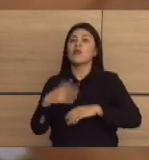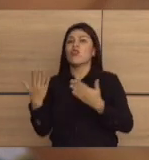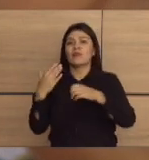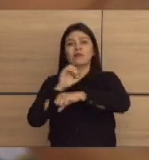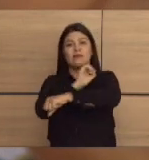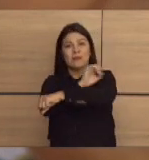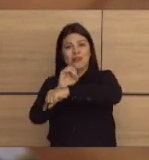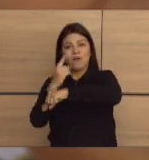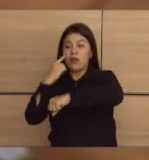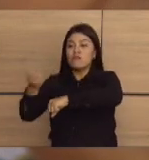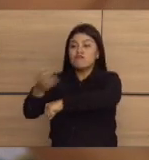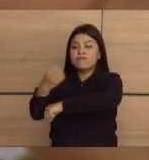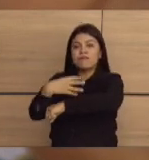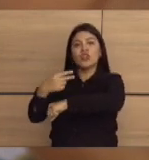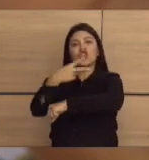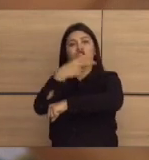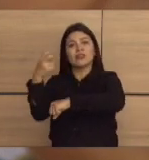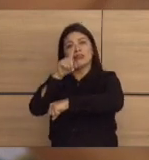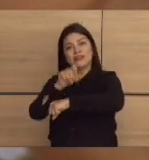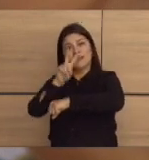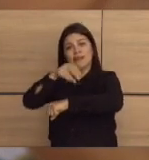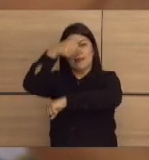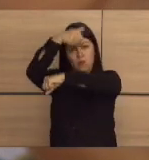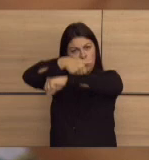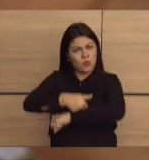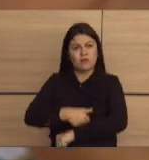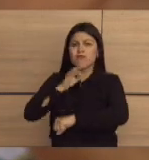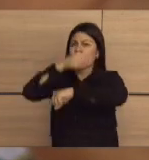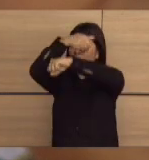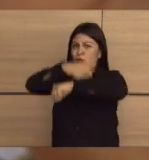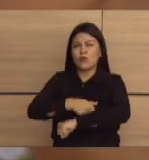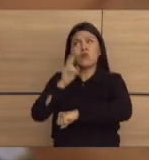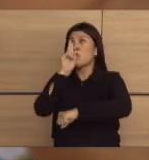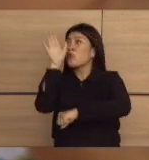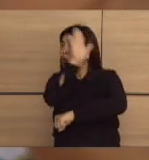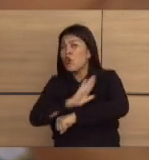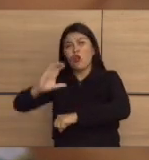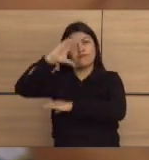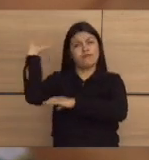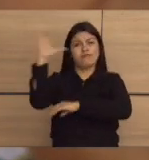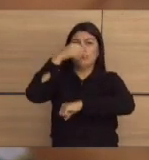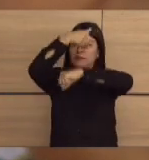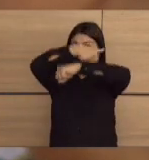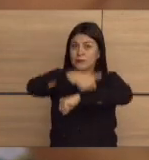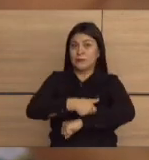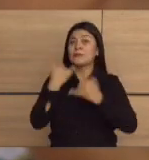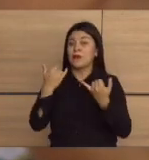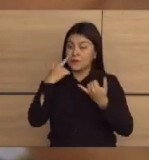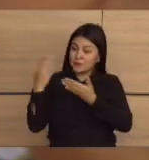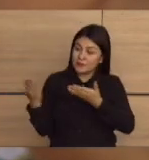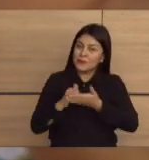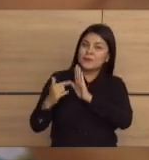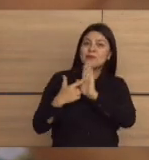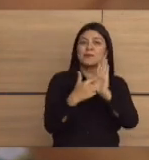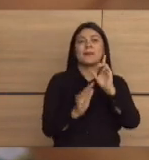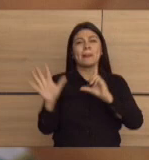digital 267 propuestas de todas estas regiones de nuestro país. Así que en este video vamos a